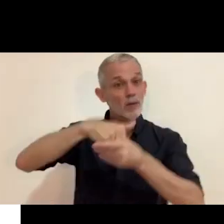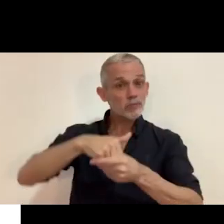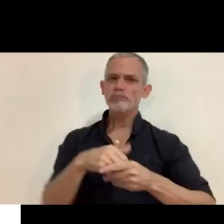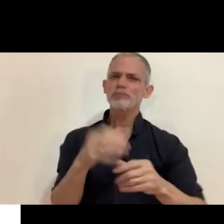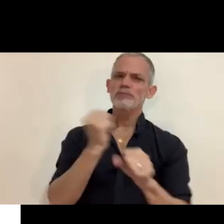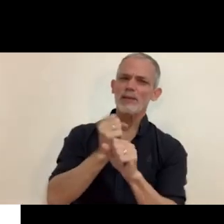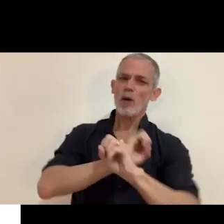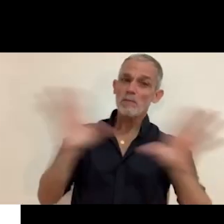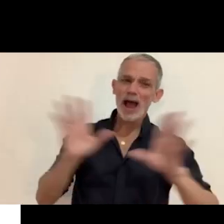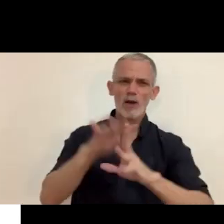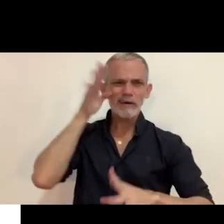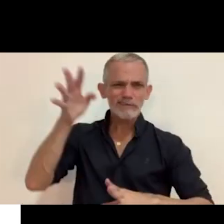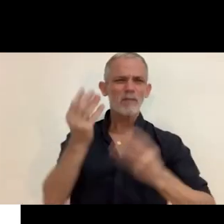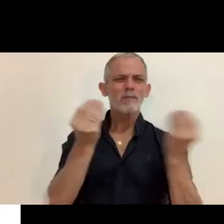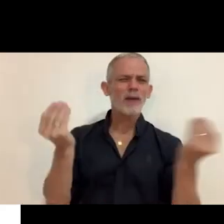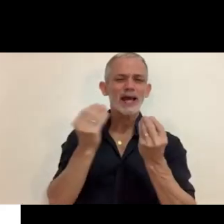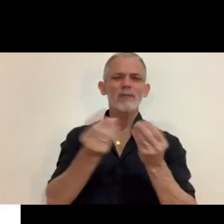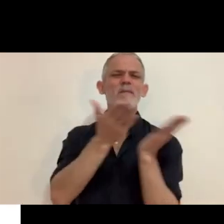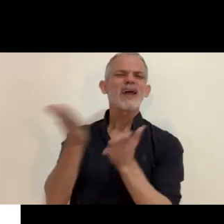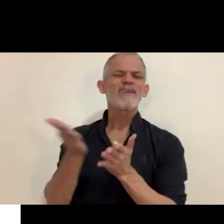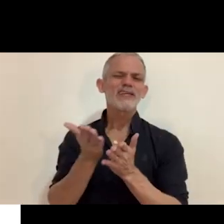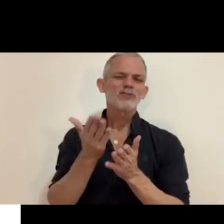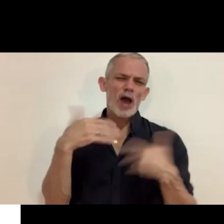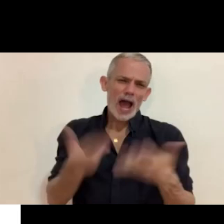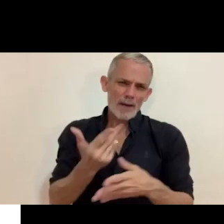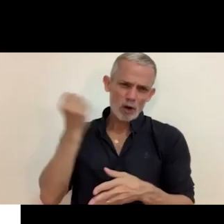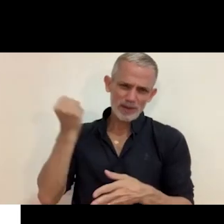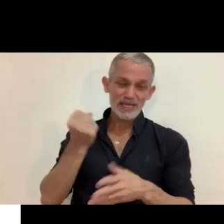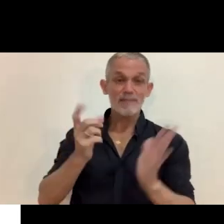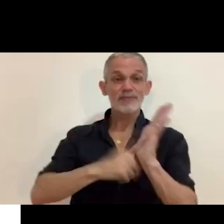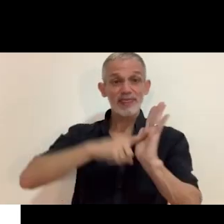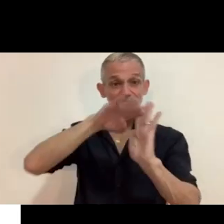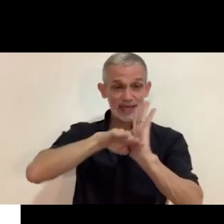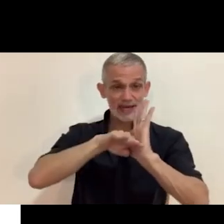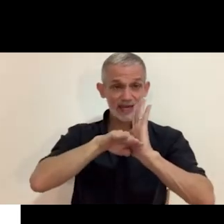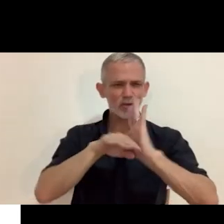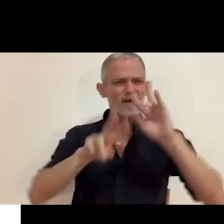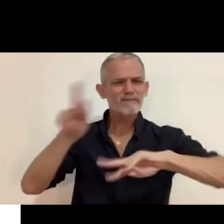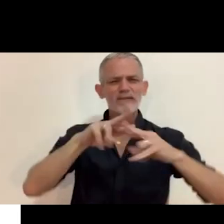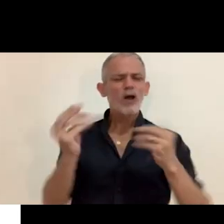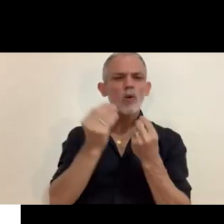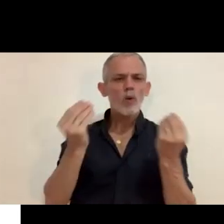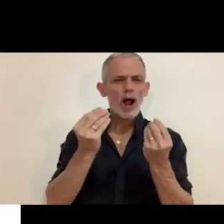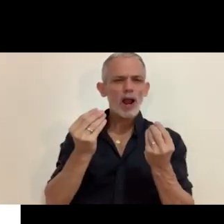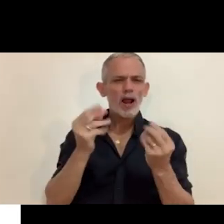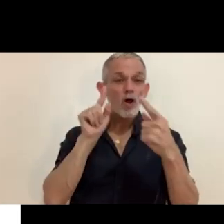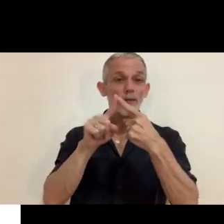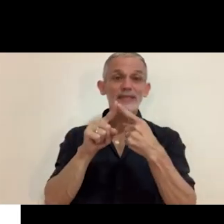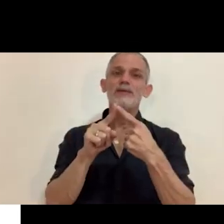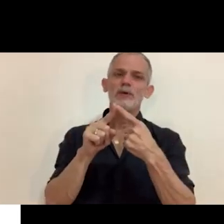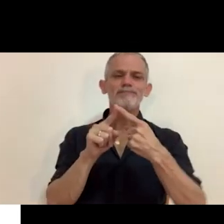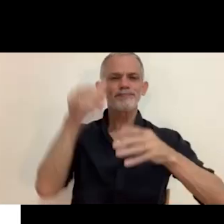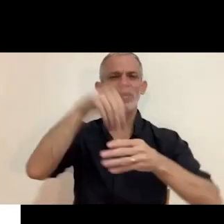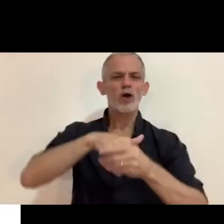o abusivas para acceder a los beneficios. Este decreto, que lo que busca justamente es incorporar mano